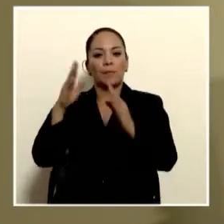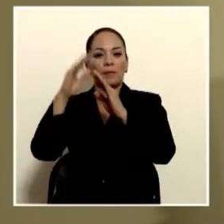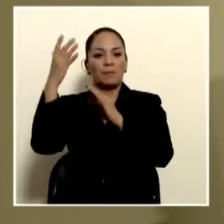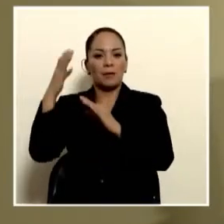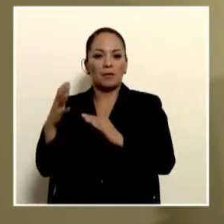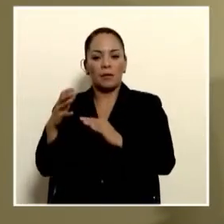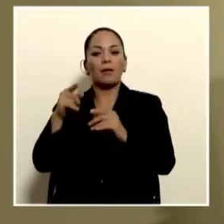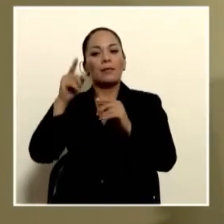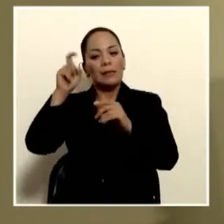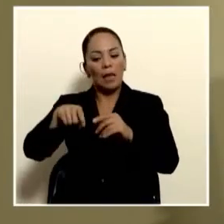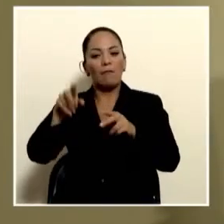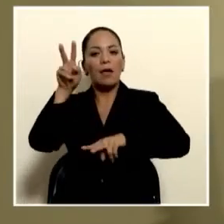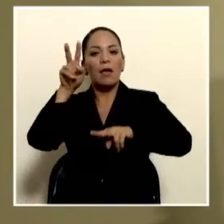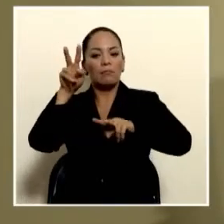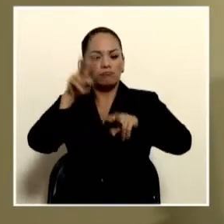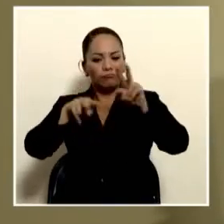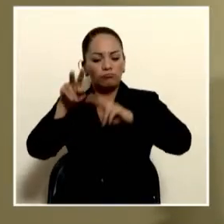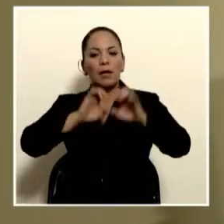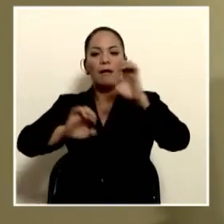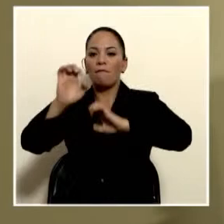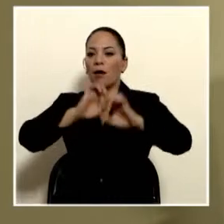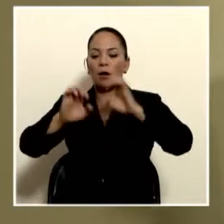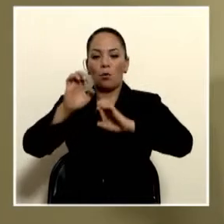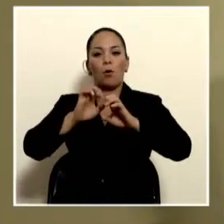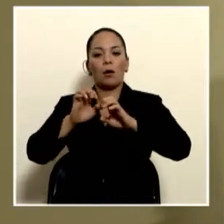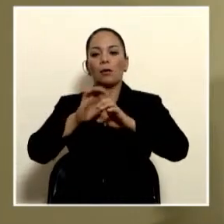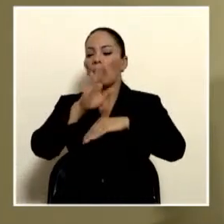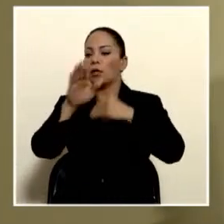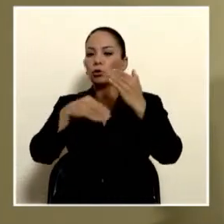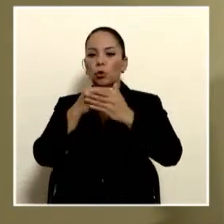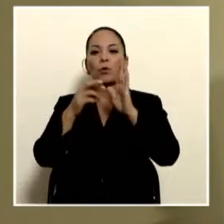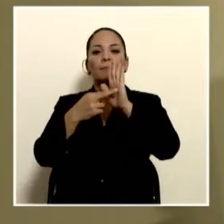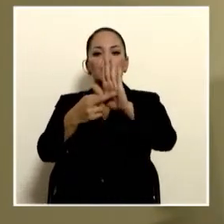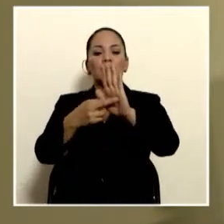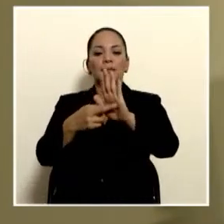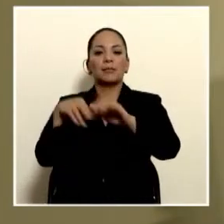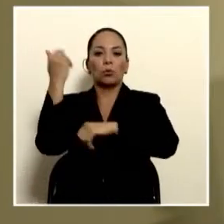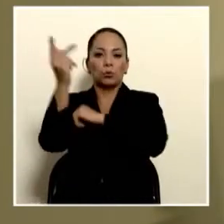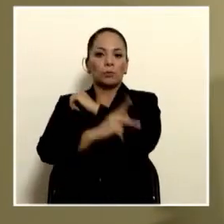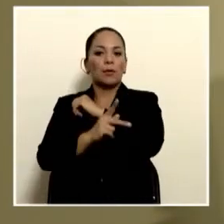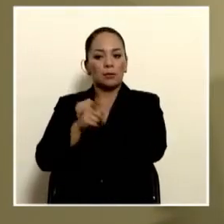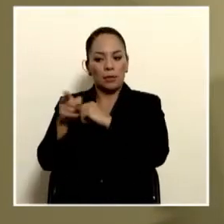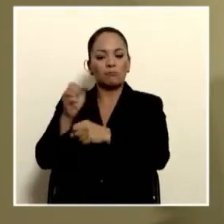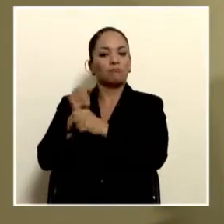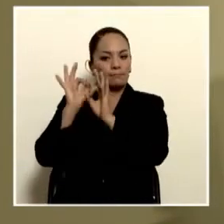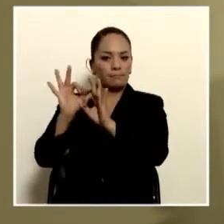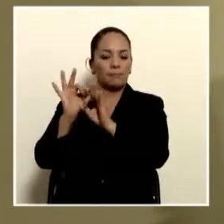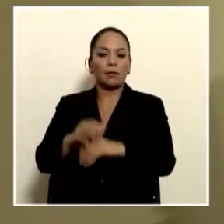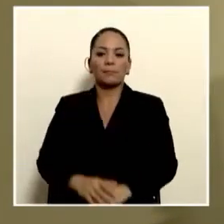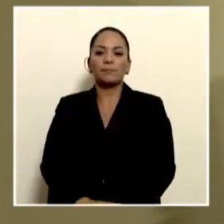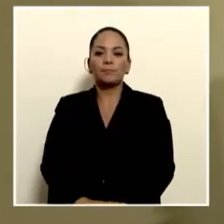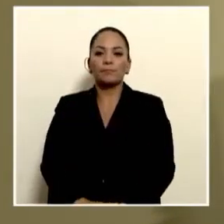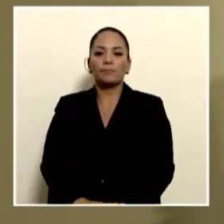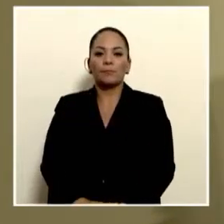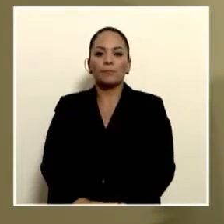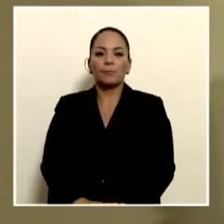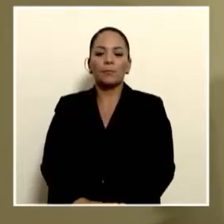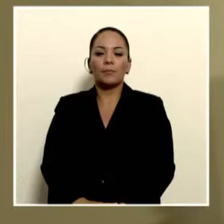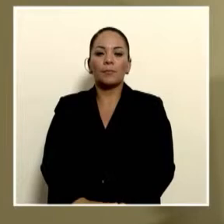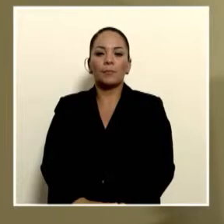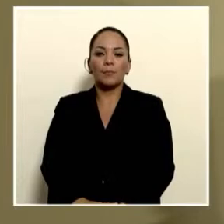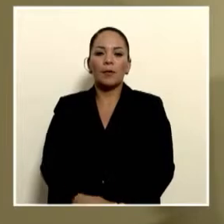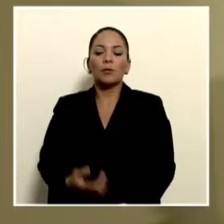una manera objetiva todos nuestros representantes en el exterior y lo está haciendo. Estamos